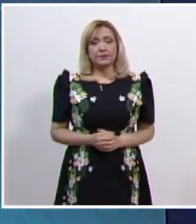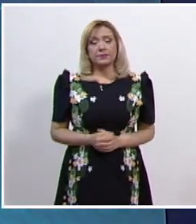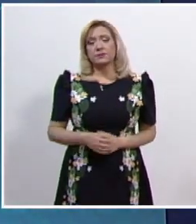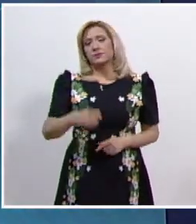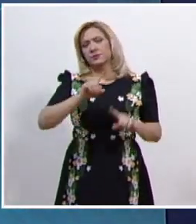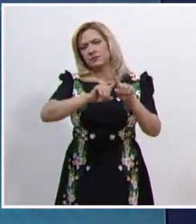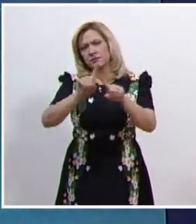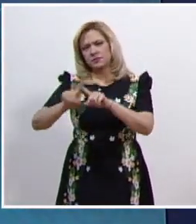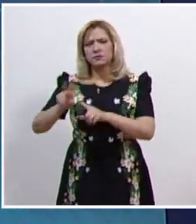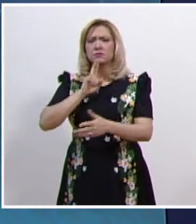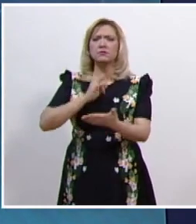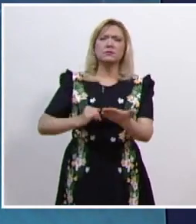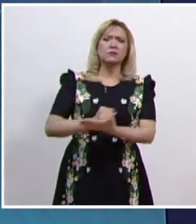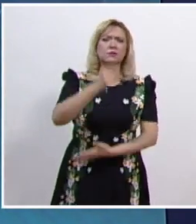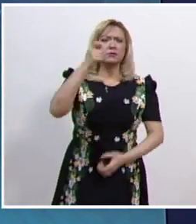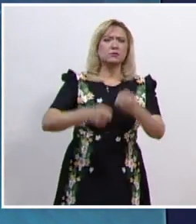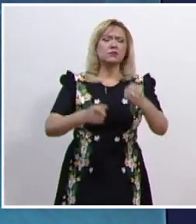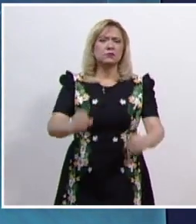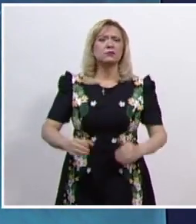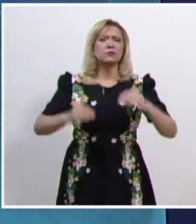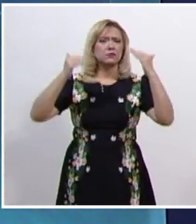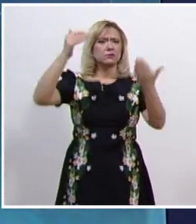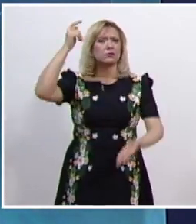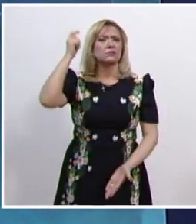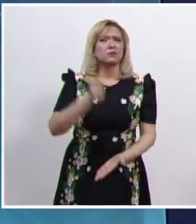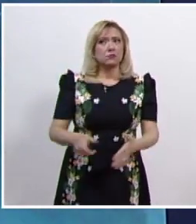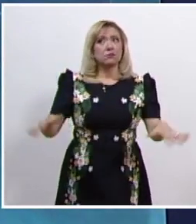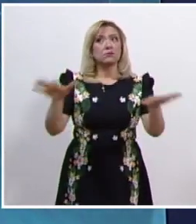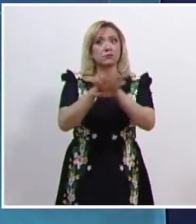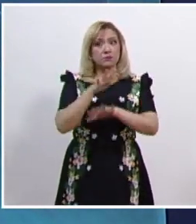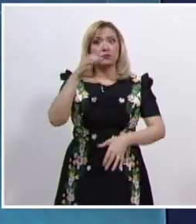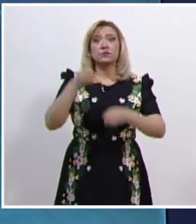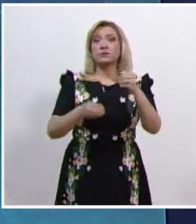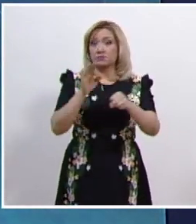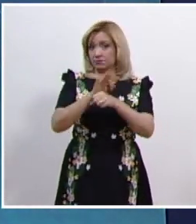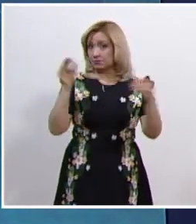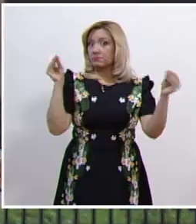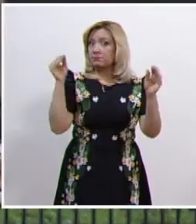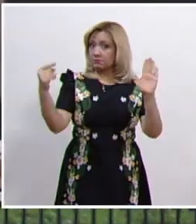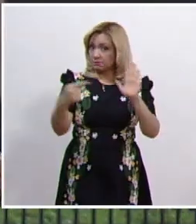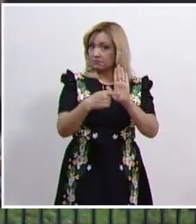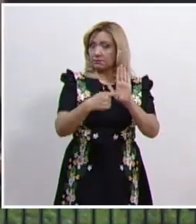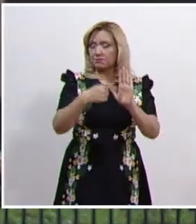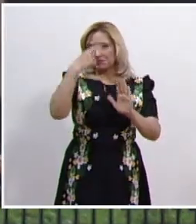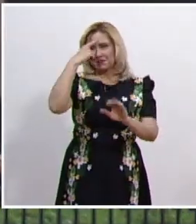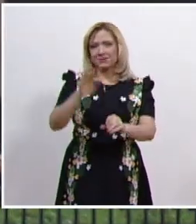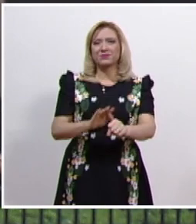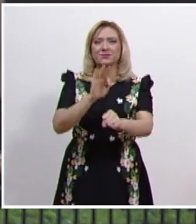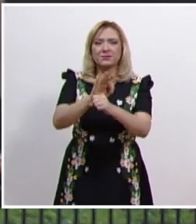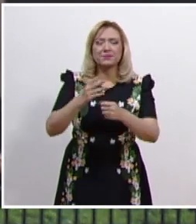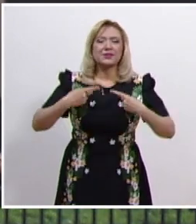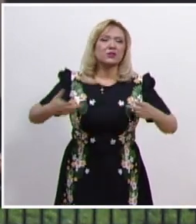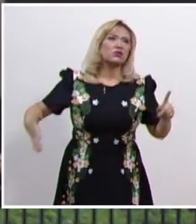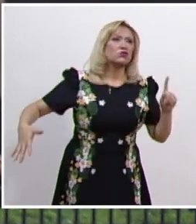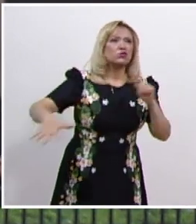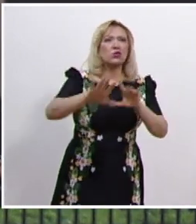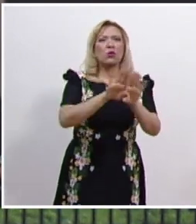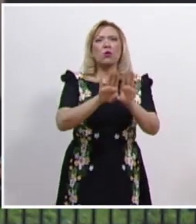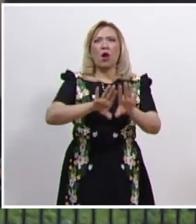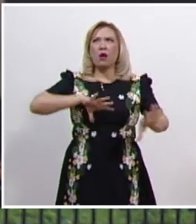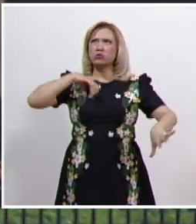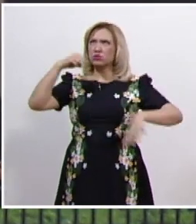Diversas resoluciones de la Corte han modificado sustancialmente el juicio de amparo, principal medio de defensa de la población contra el abuso del